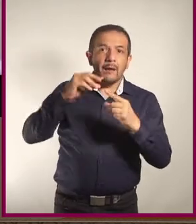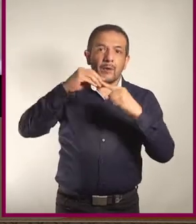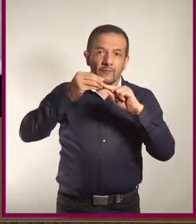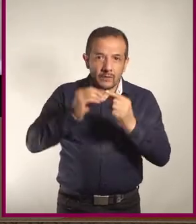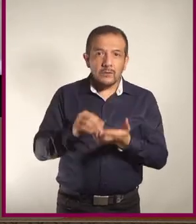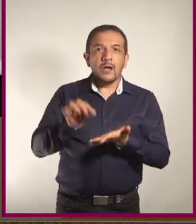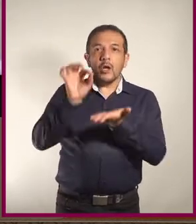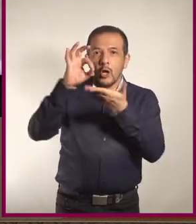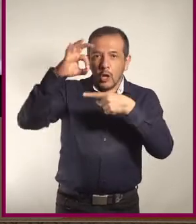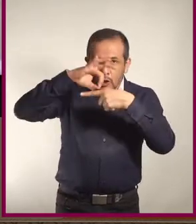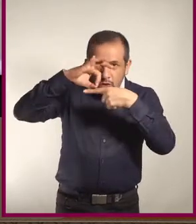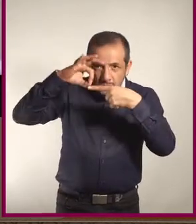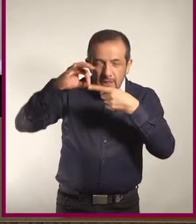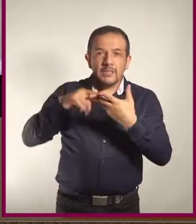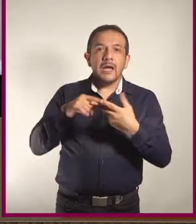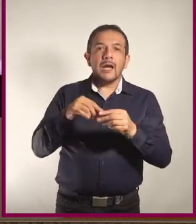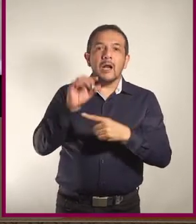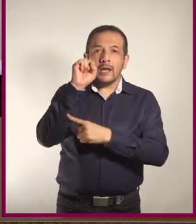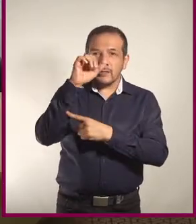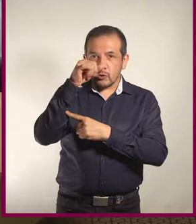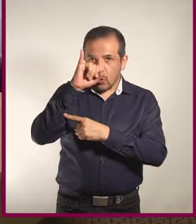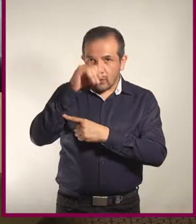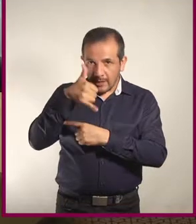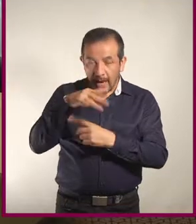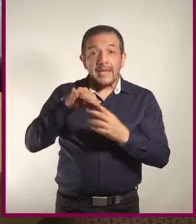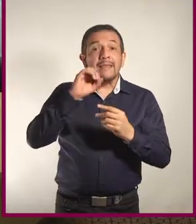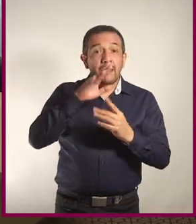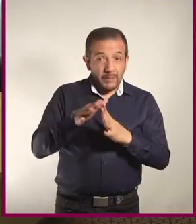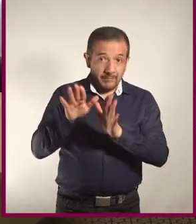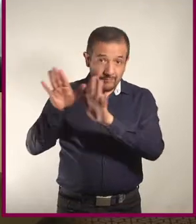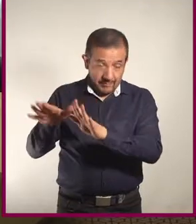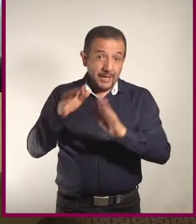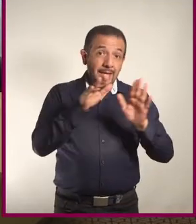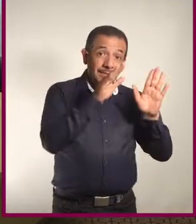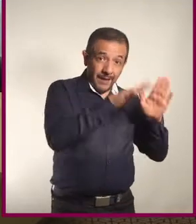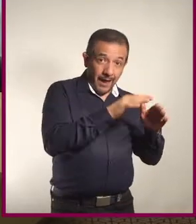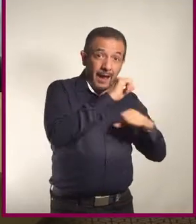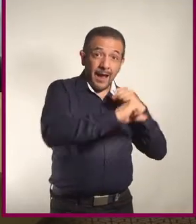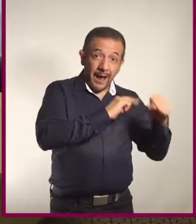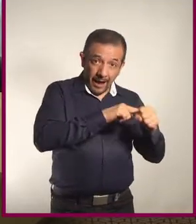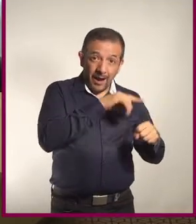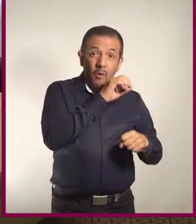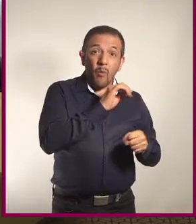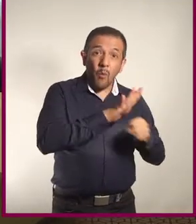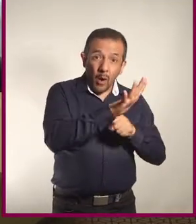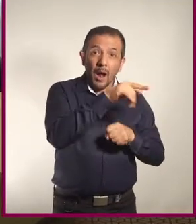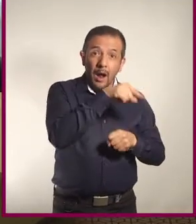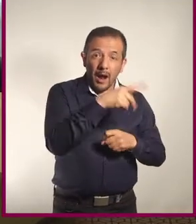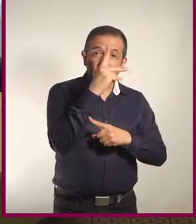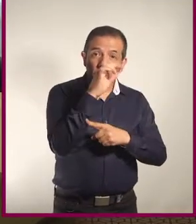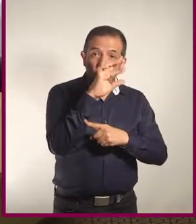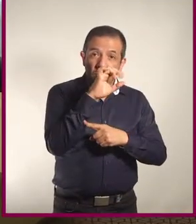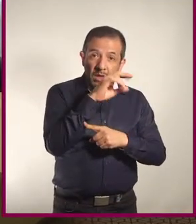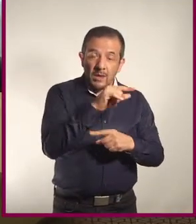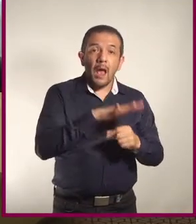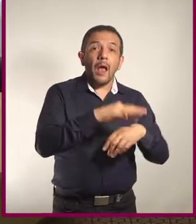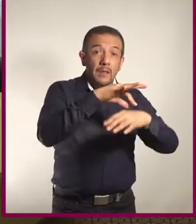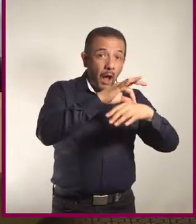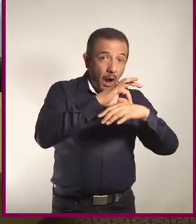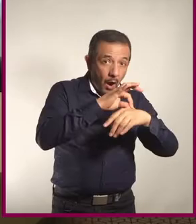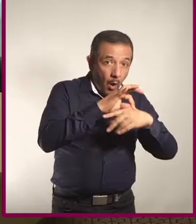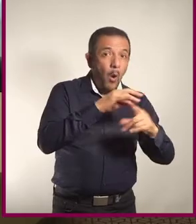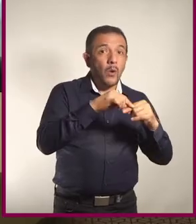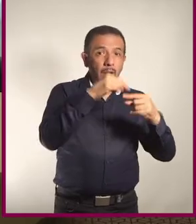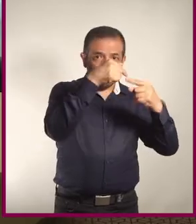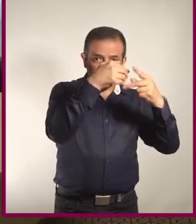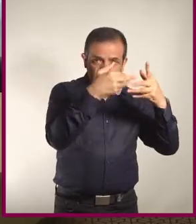frijoles, los chícharos, la soya, y de los alimentos de origen animal, pues son los alimentos de origen animal, digamos